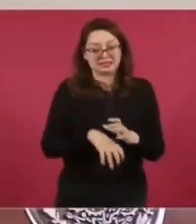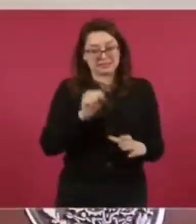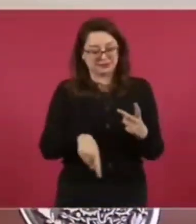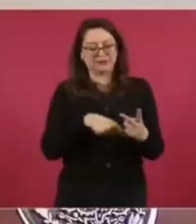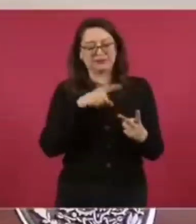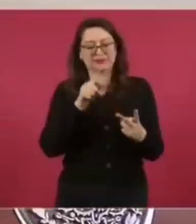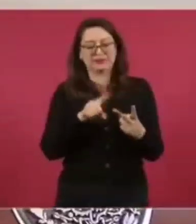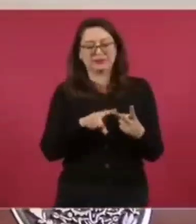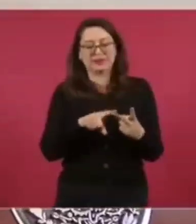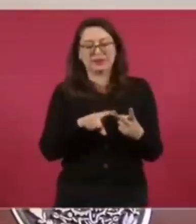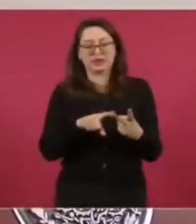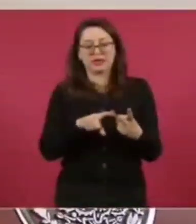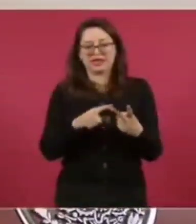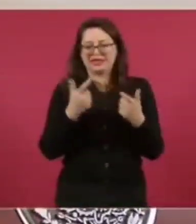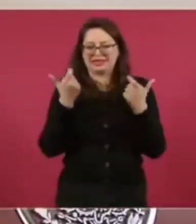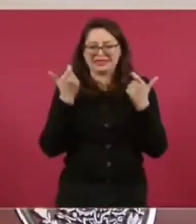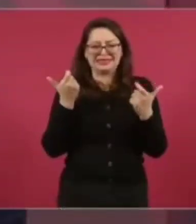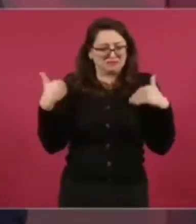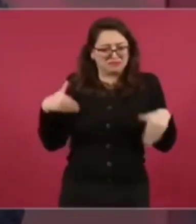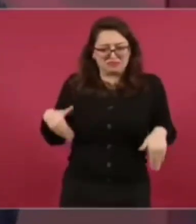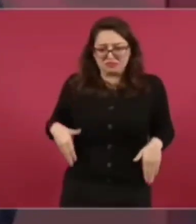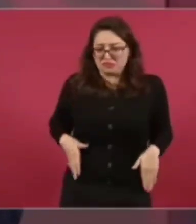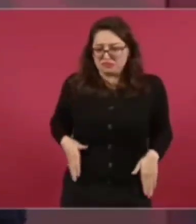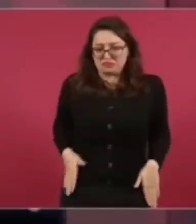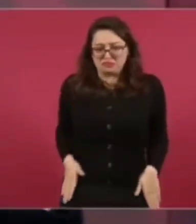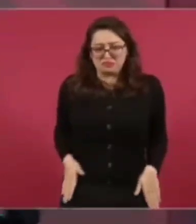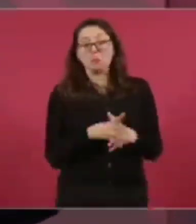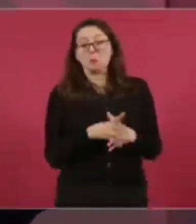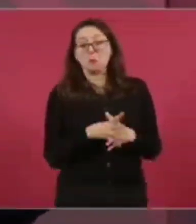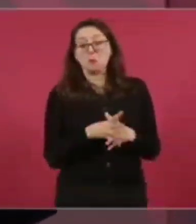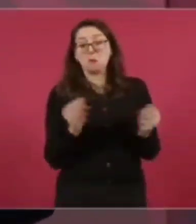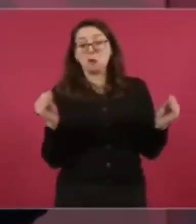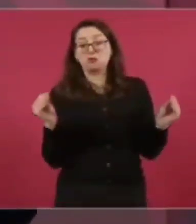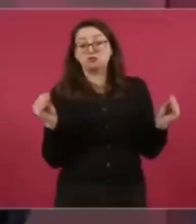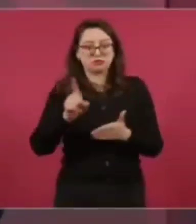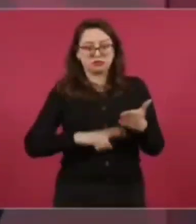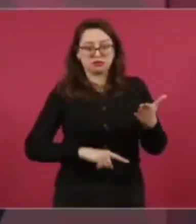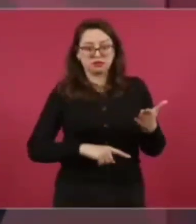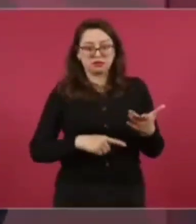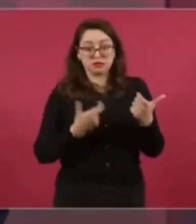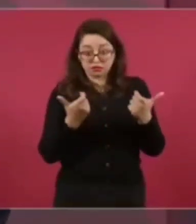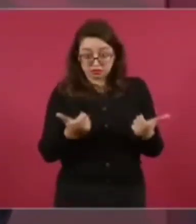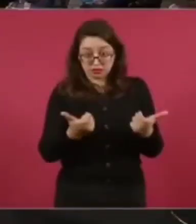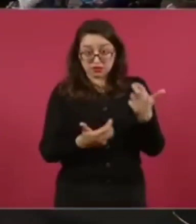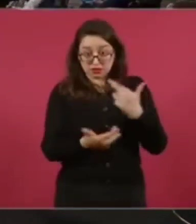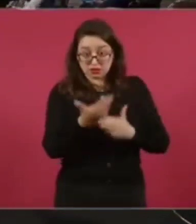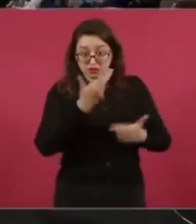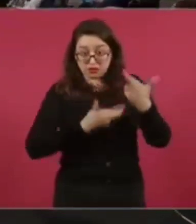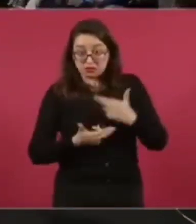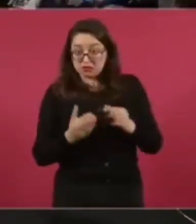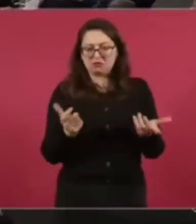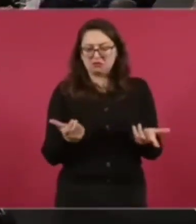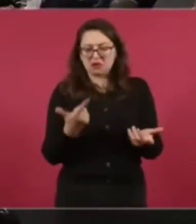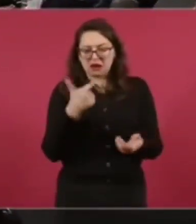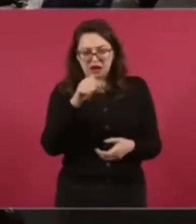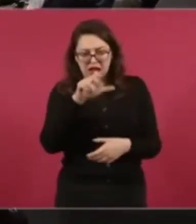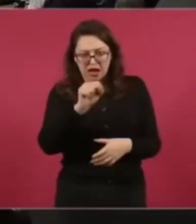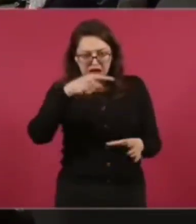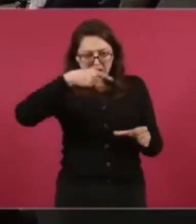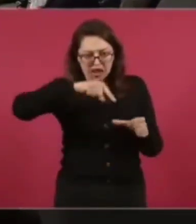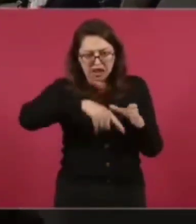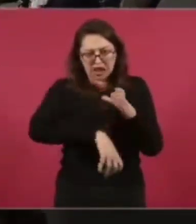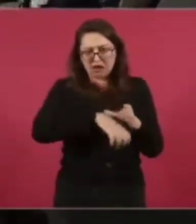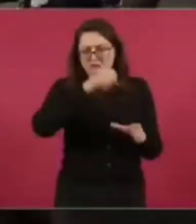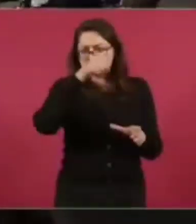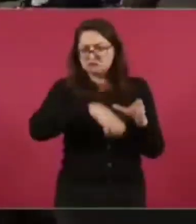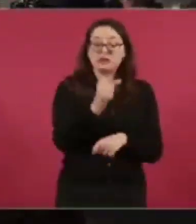llevaron muchísimo dinero del contrato y de repente lo cancelaron y no se extrajo más gas. Lo mismo este